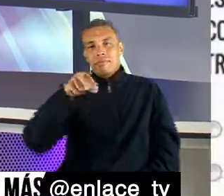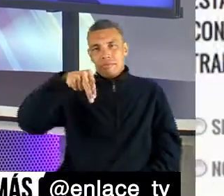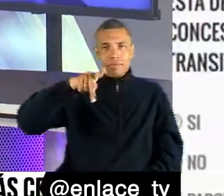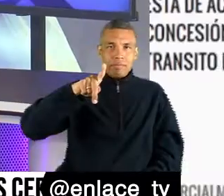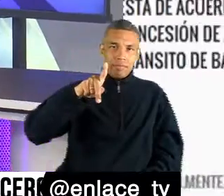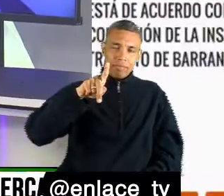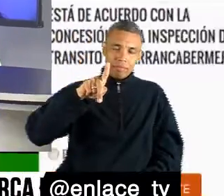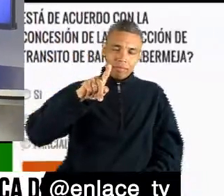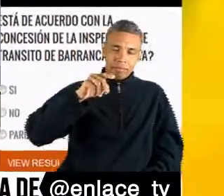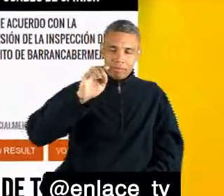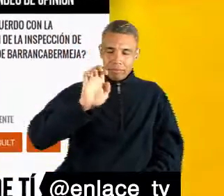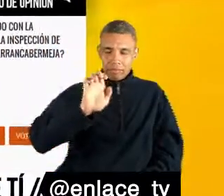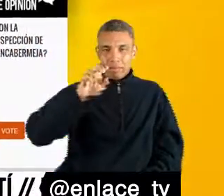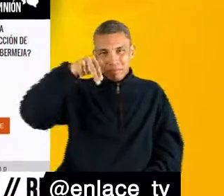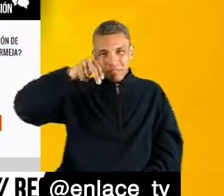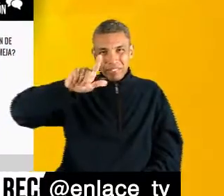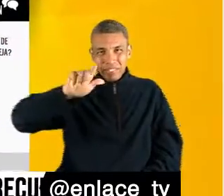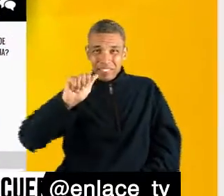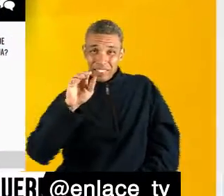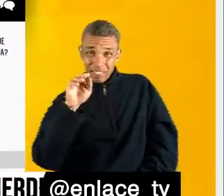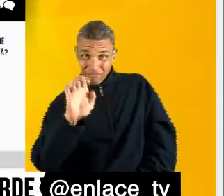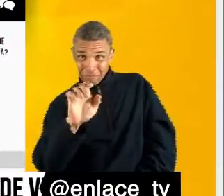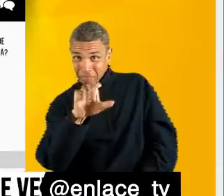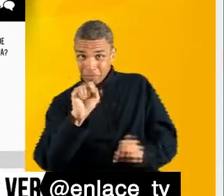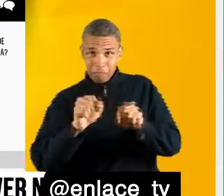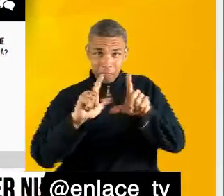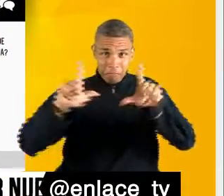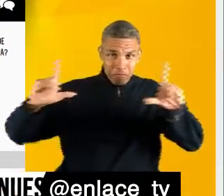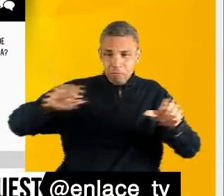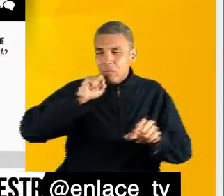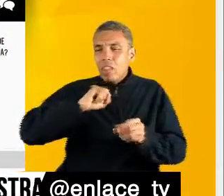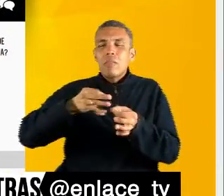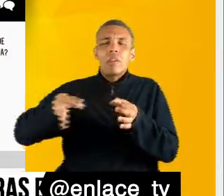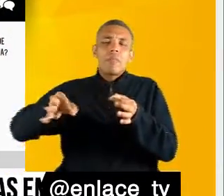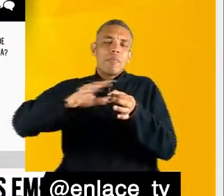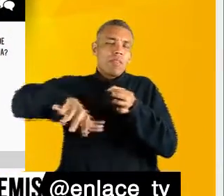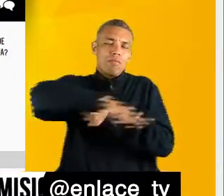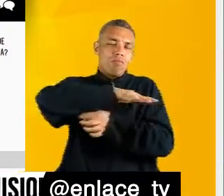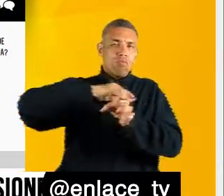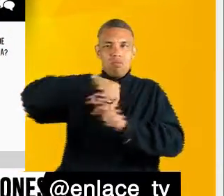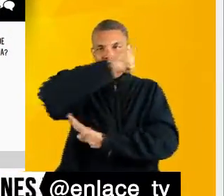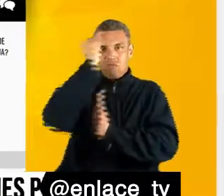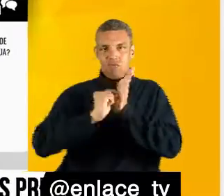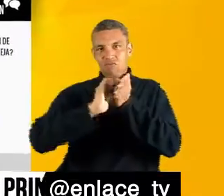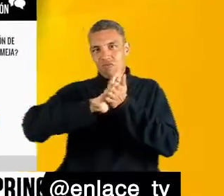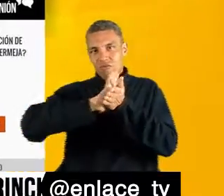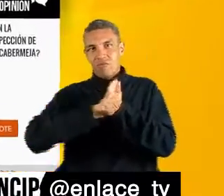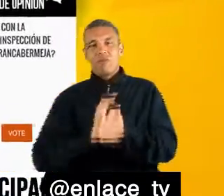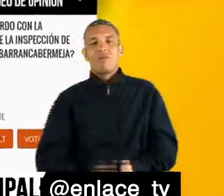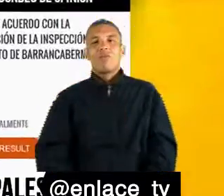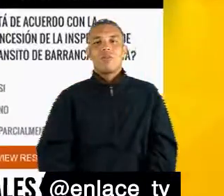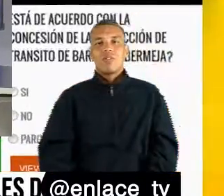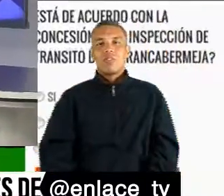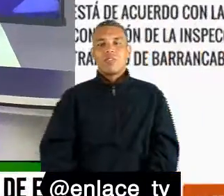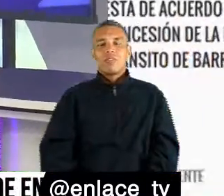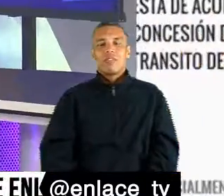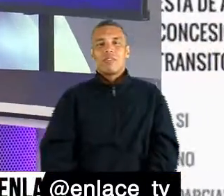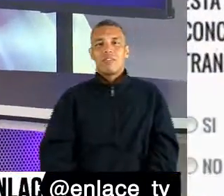www.enlacetelevisión.com es nuestra señal en vivo, desde donde pueden enterarse del acontecer de nuestra ciudad y región de manera oportuna y